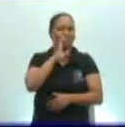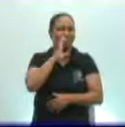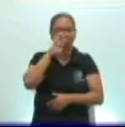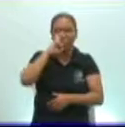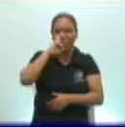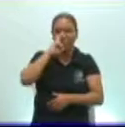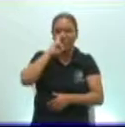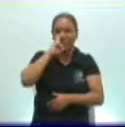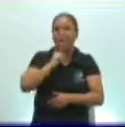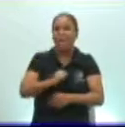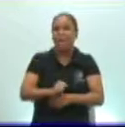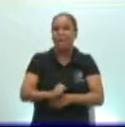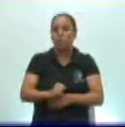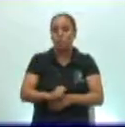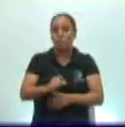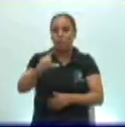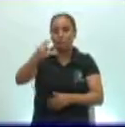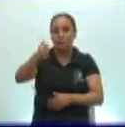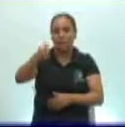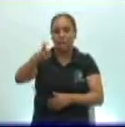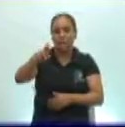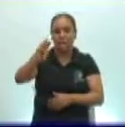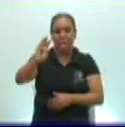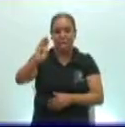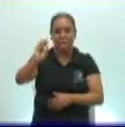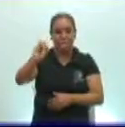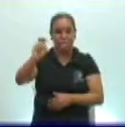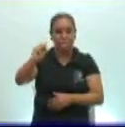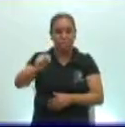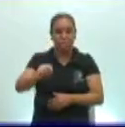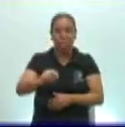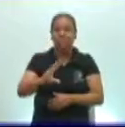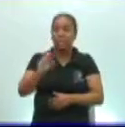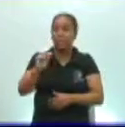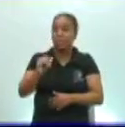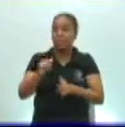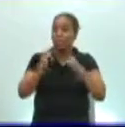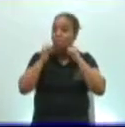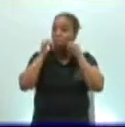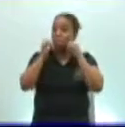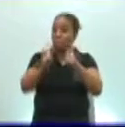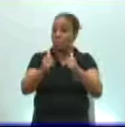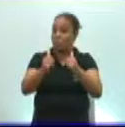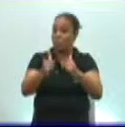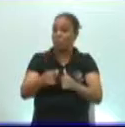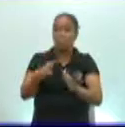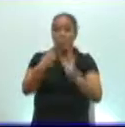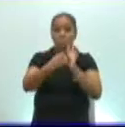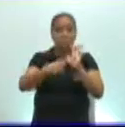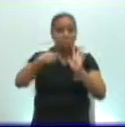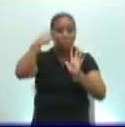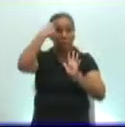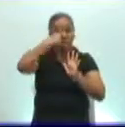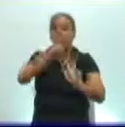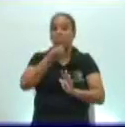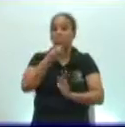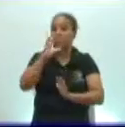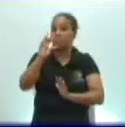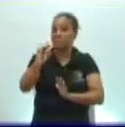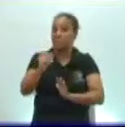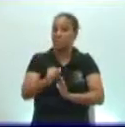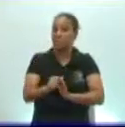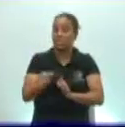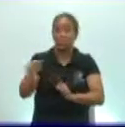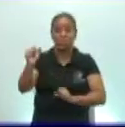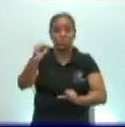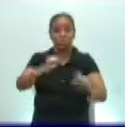químico carbono. Si estamos hablando de la información cualitativa, pudiéramos decir que esta molécula, porque es una